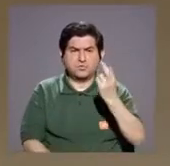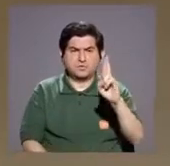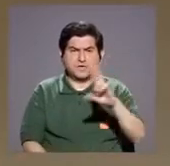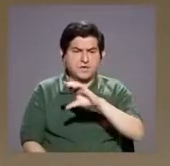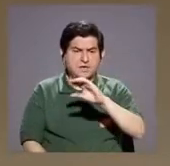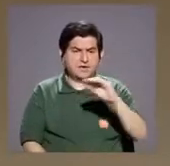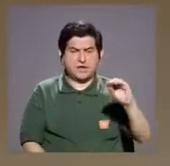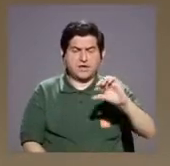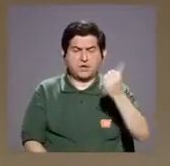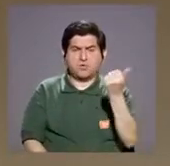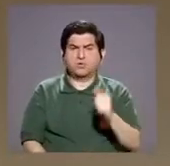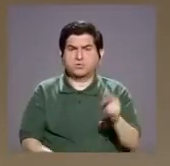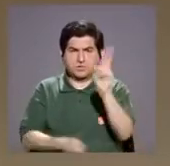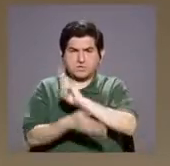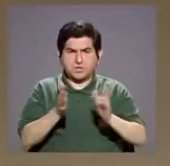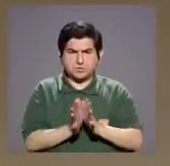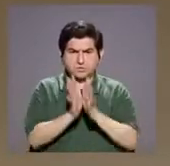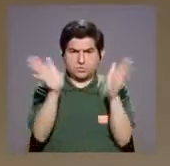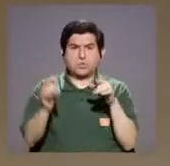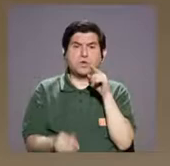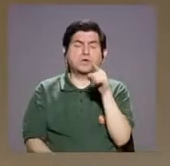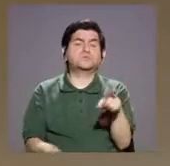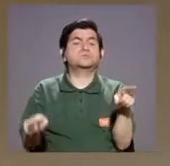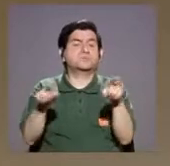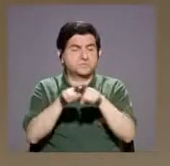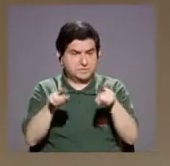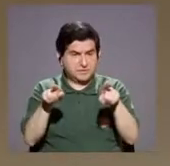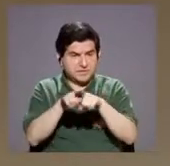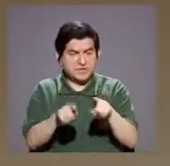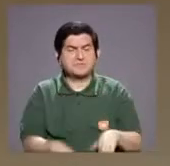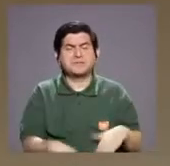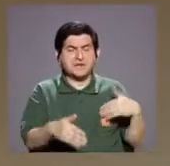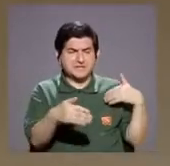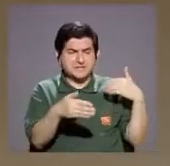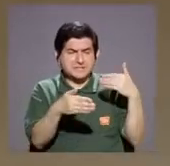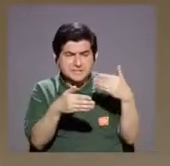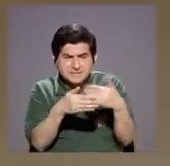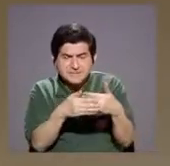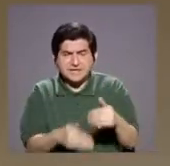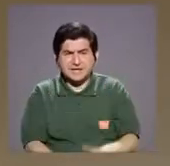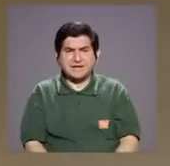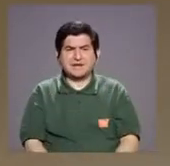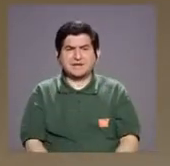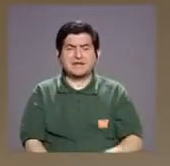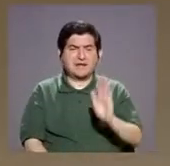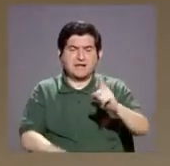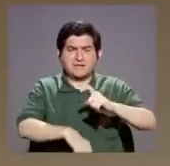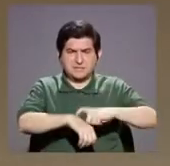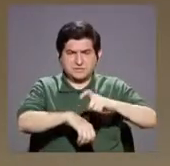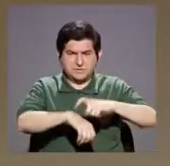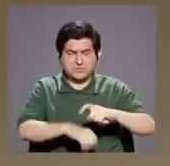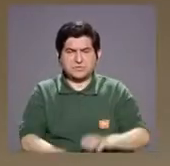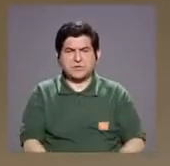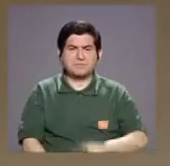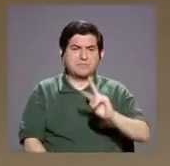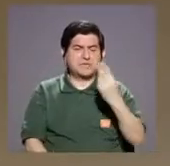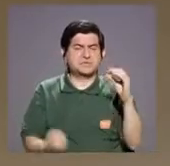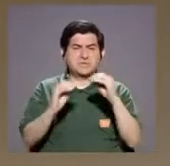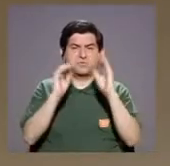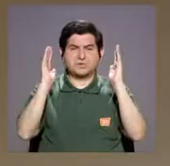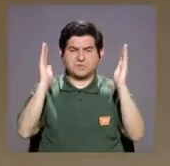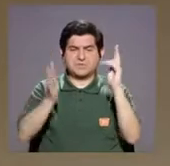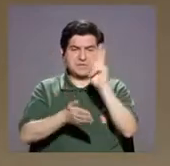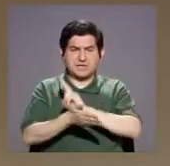universidades públicas si usted tuvo una cercanía muy grande con la que me imagino que la segunda más grande